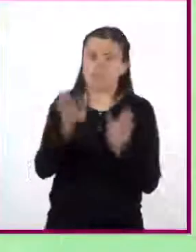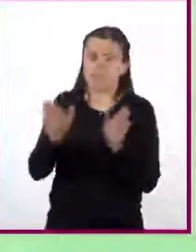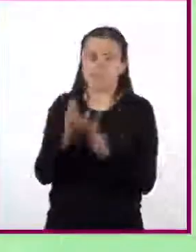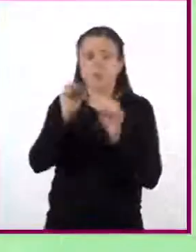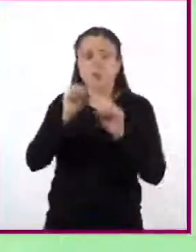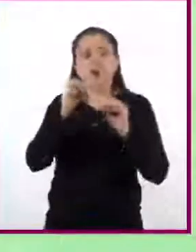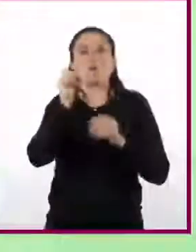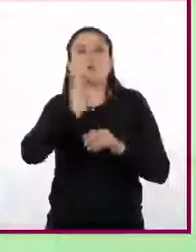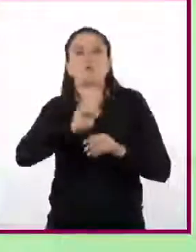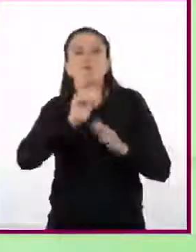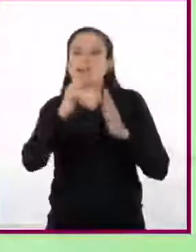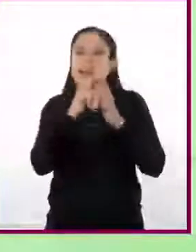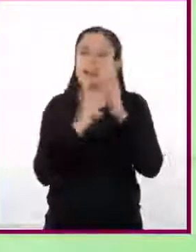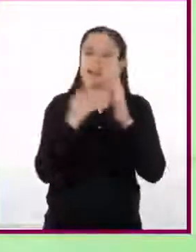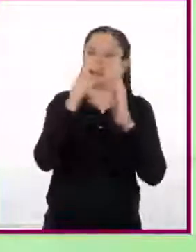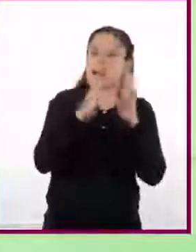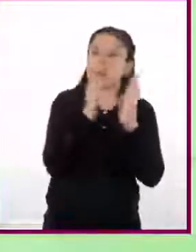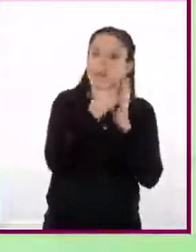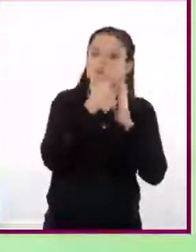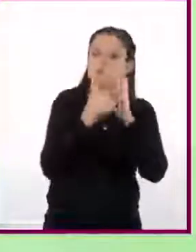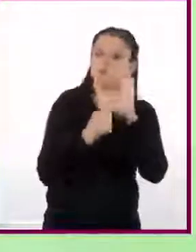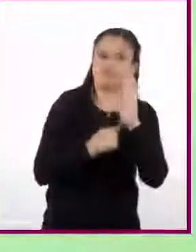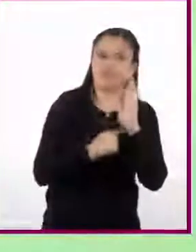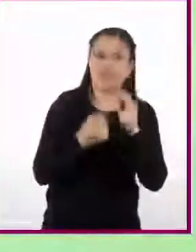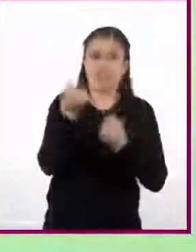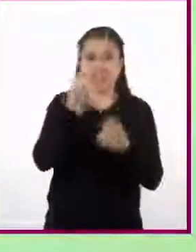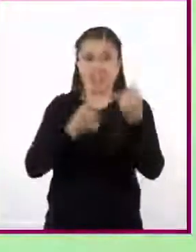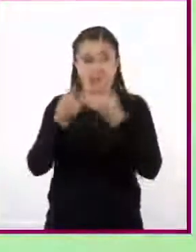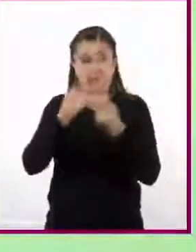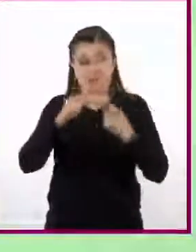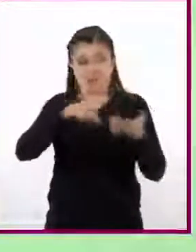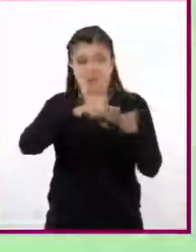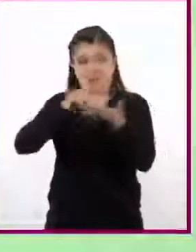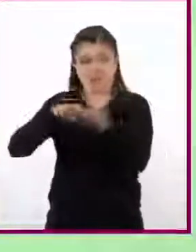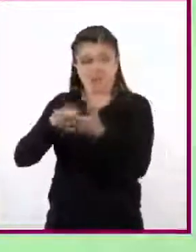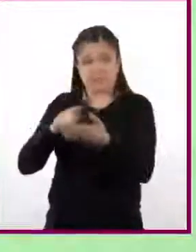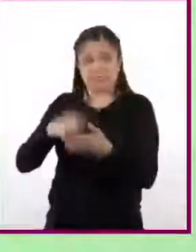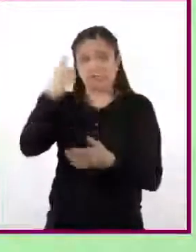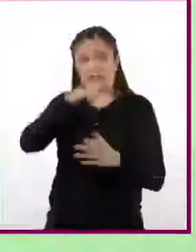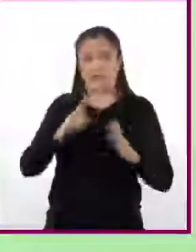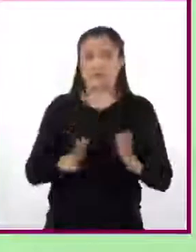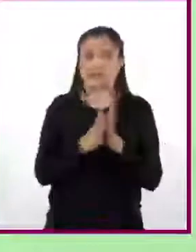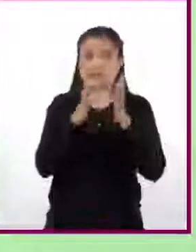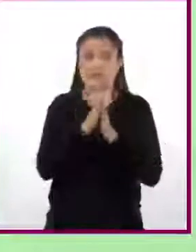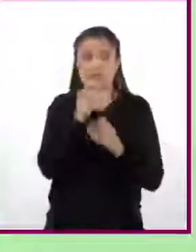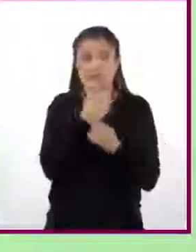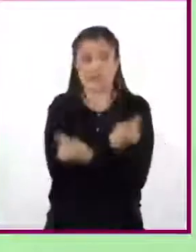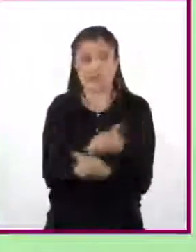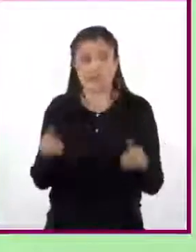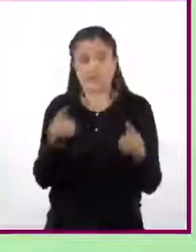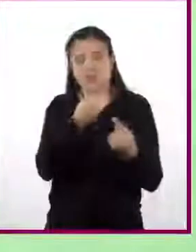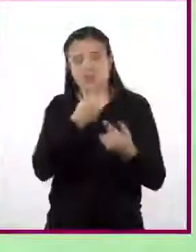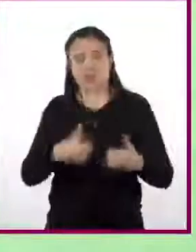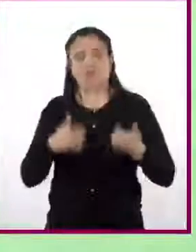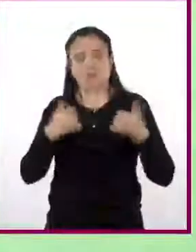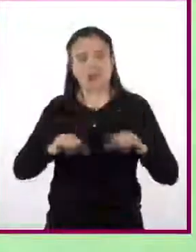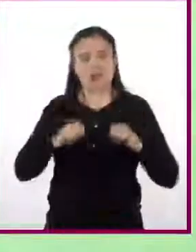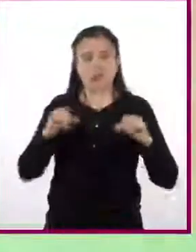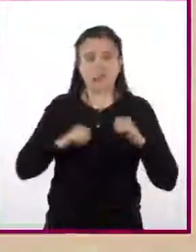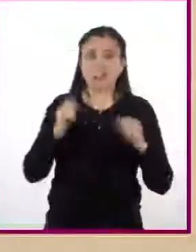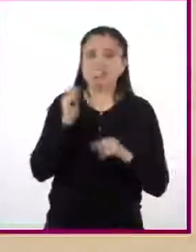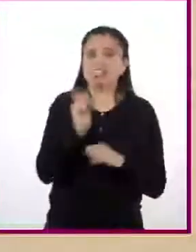o medidas que atiendan sus opiniones. Algunos de los espacios cotidianos de participación para niñas, niños y jóvenes